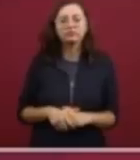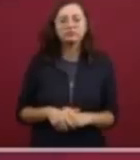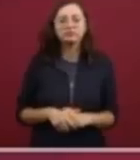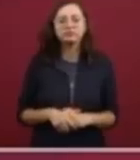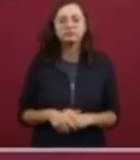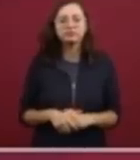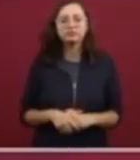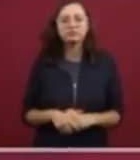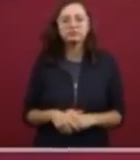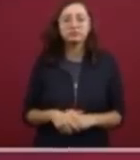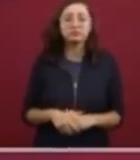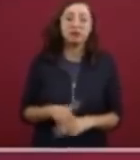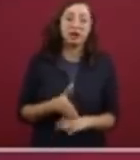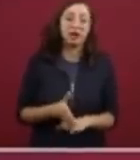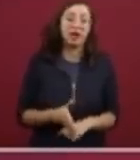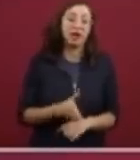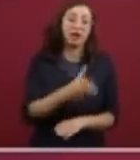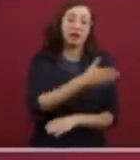hubieron